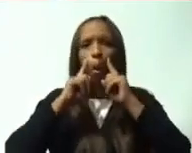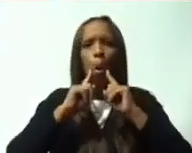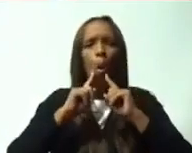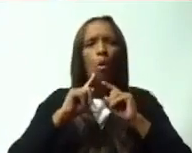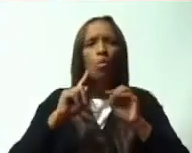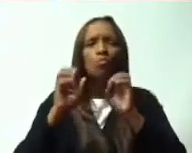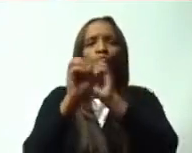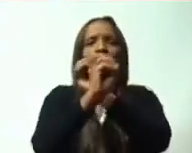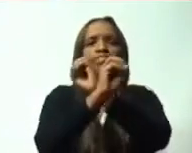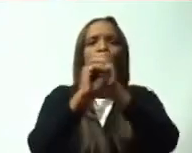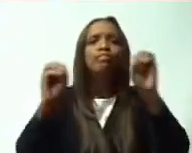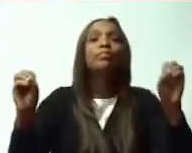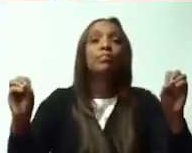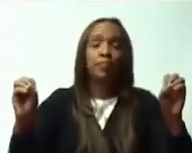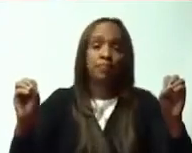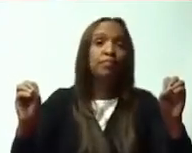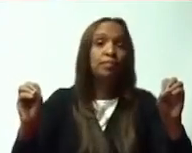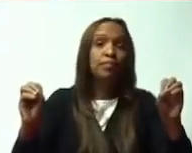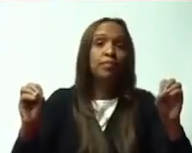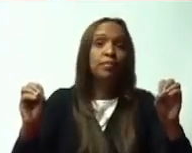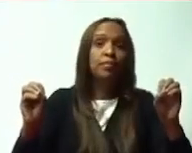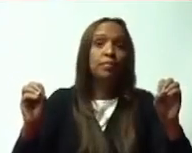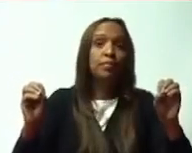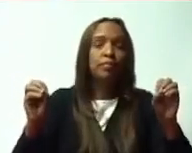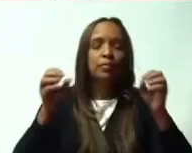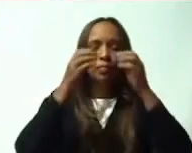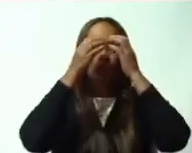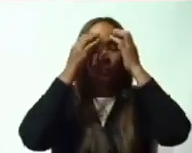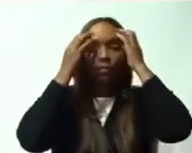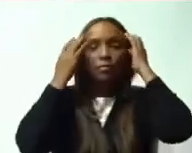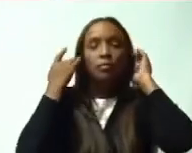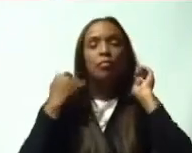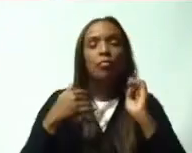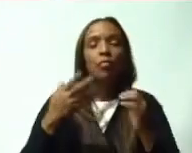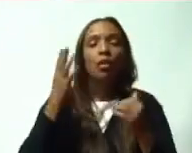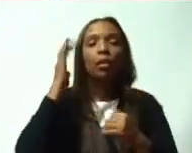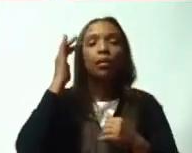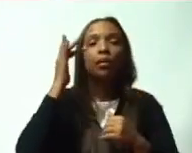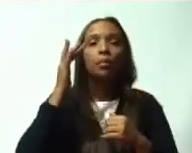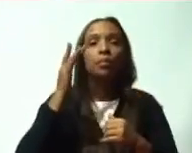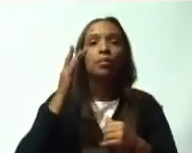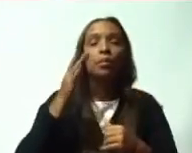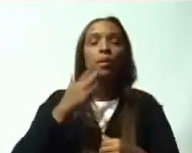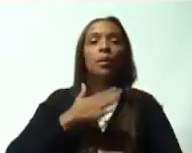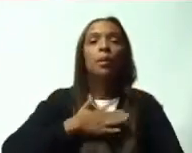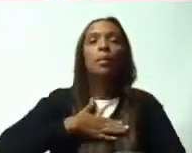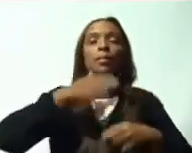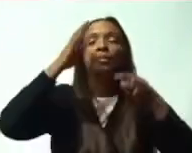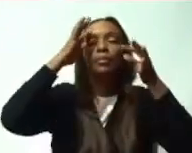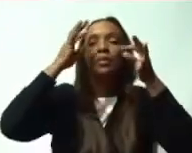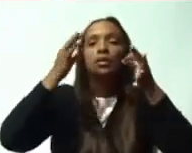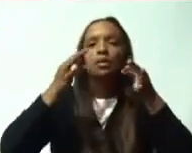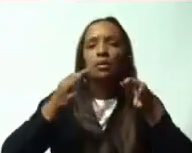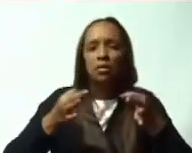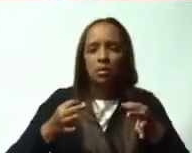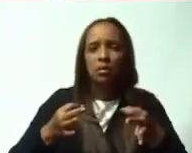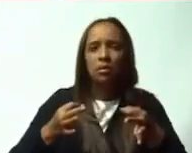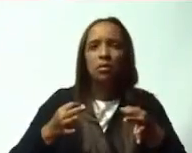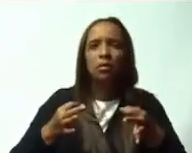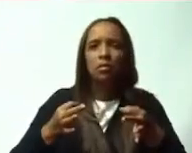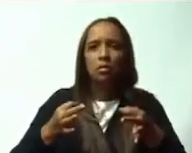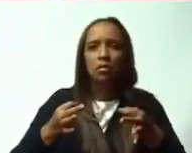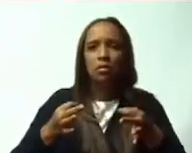de mi familia, de mis seguidores, de mis amigos, pero